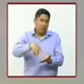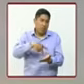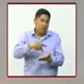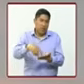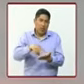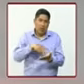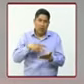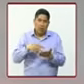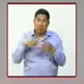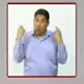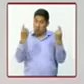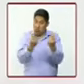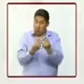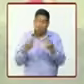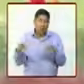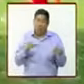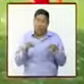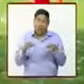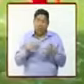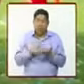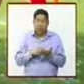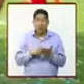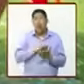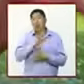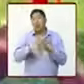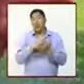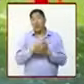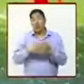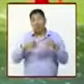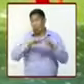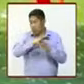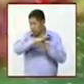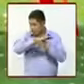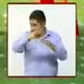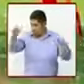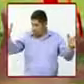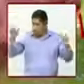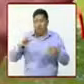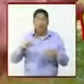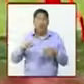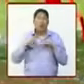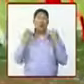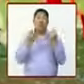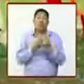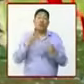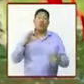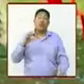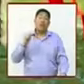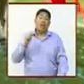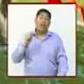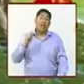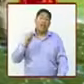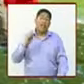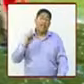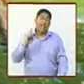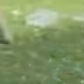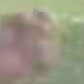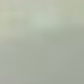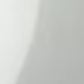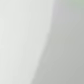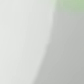que tienen con los catedráticos. Toda la energía de los Andes para los cates, para la danza mayor de los Andes.